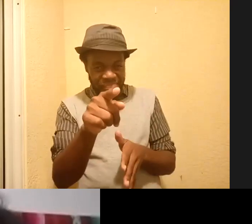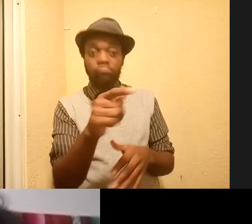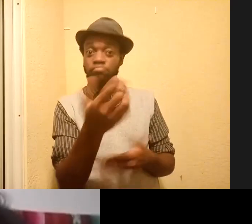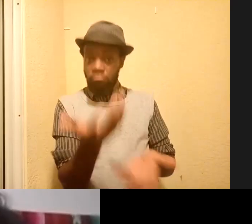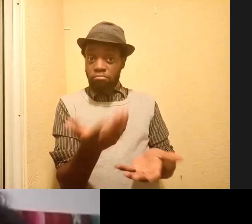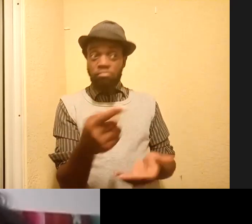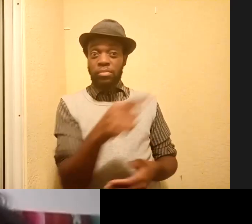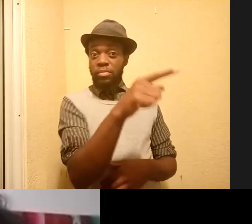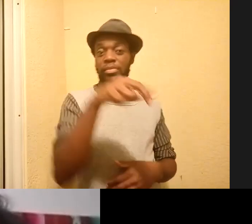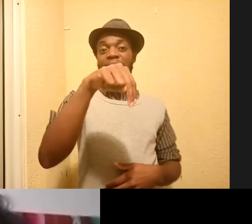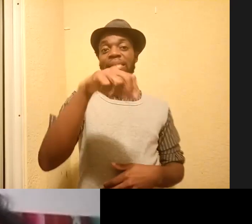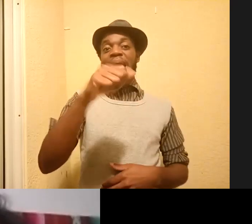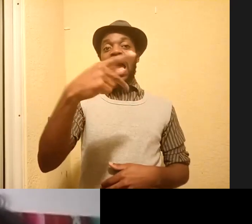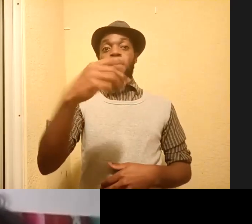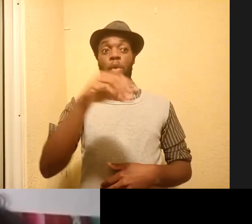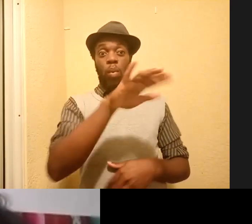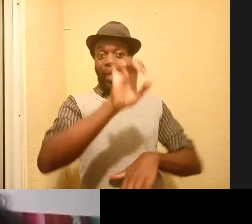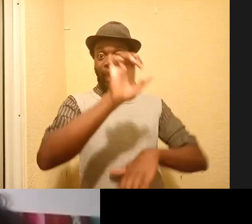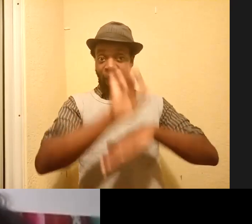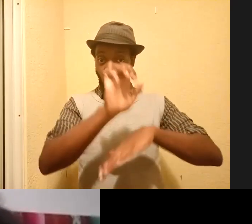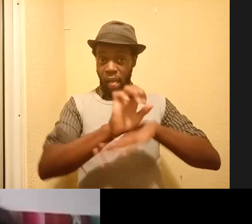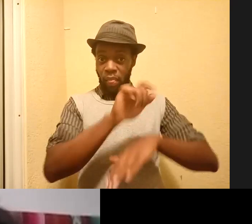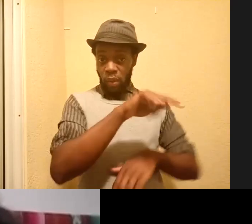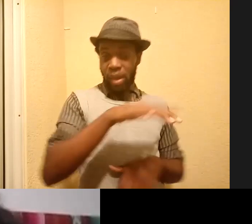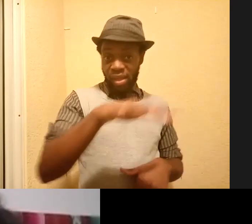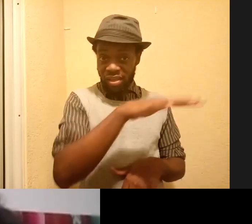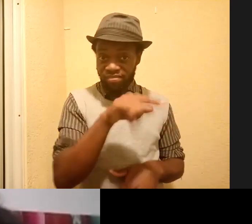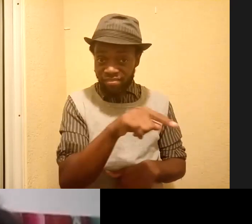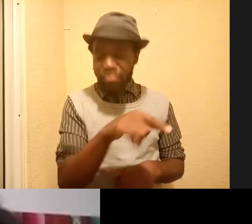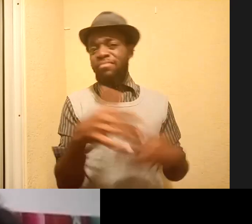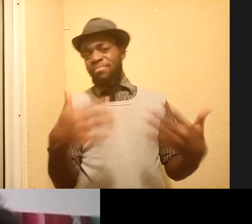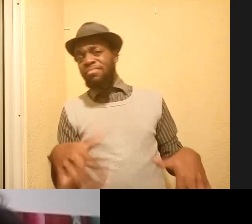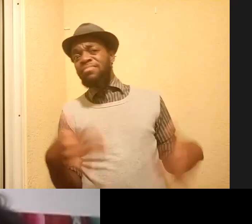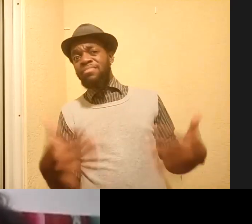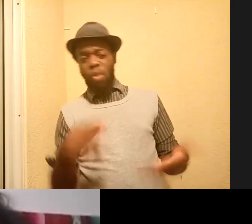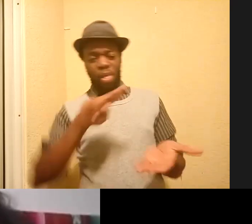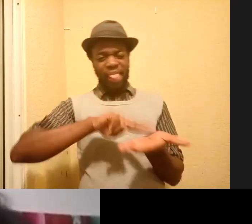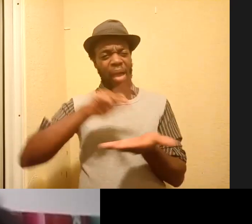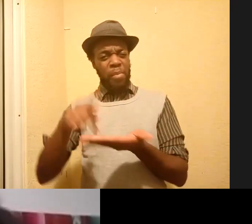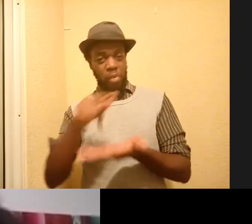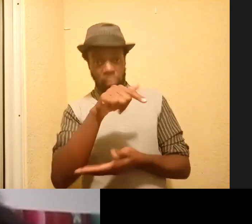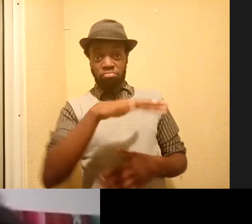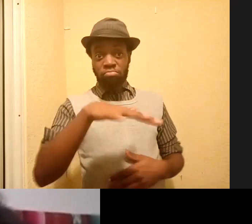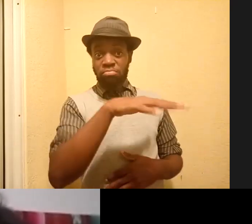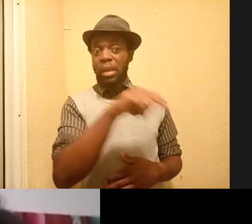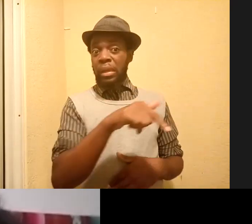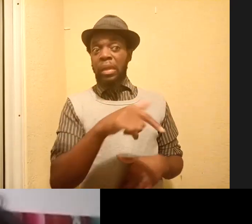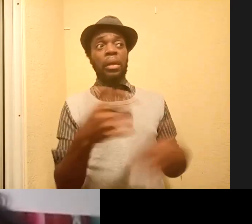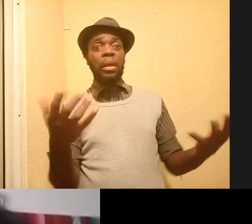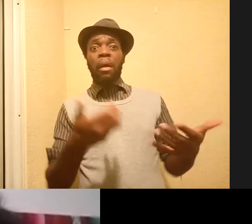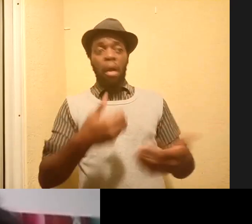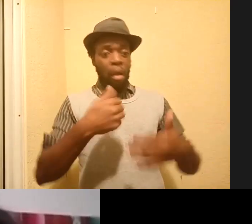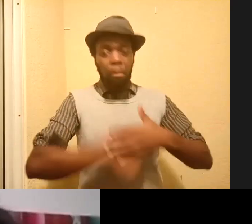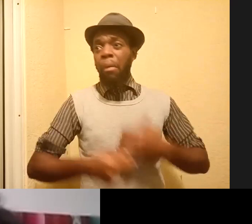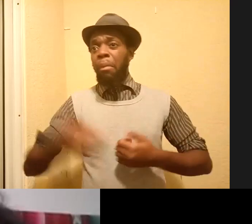Napo, acá en el Ecuador, y son situaciones que se las llega a ver con tanta normalidad y naturalidad que